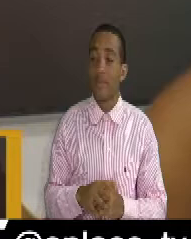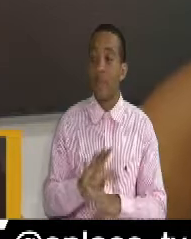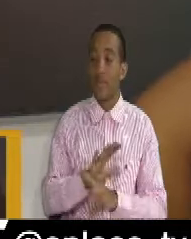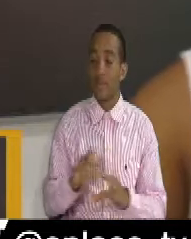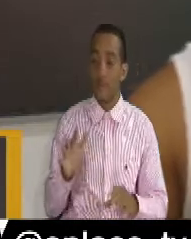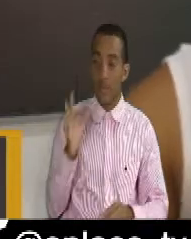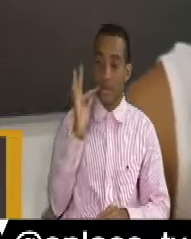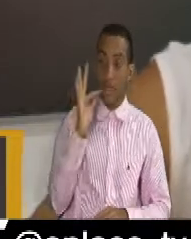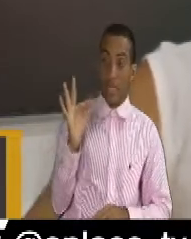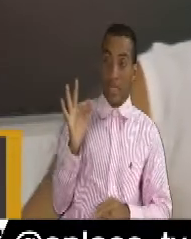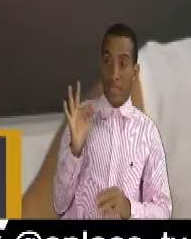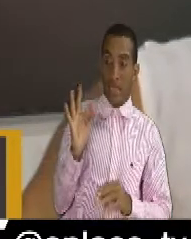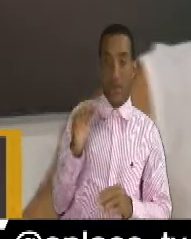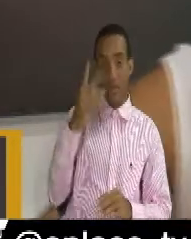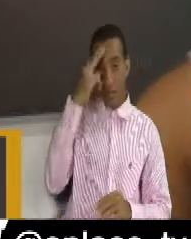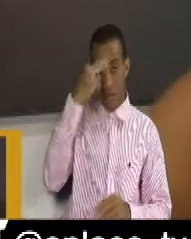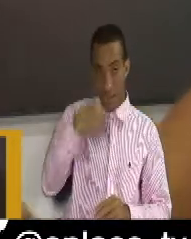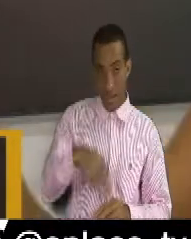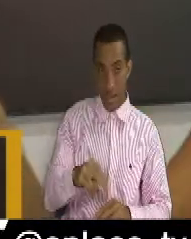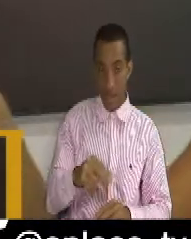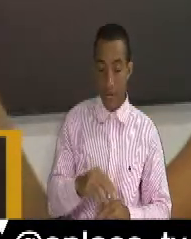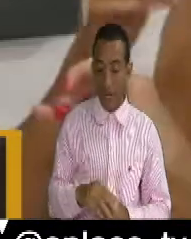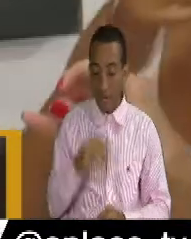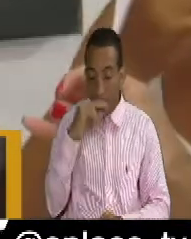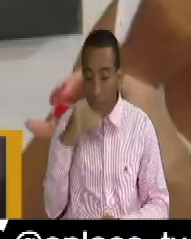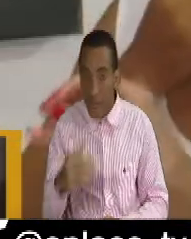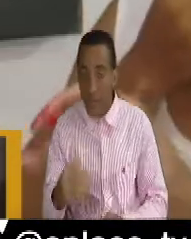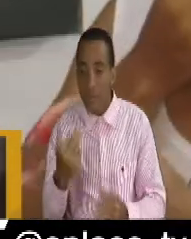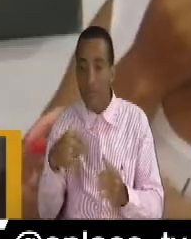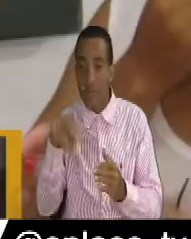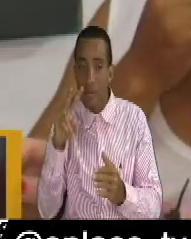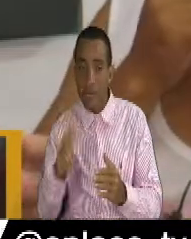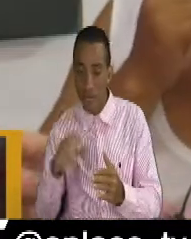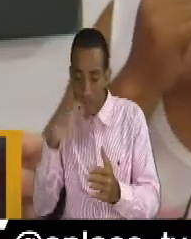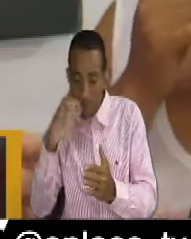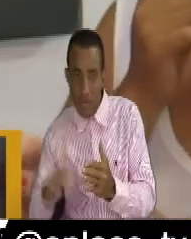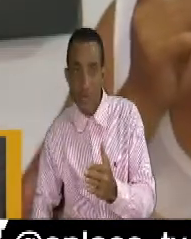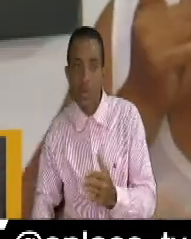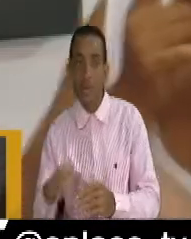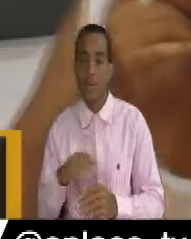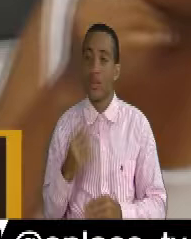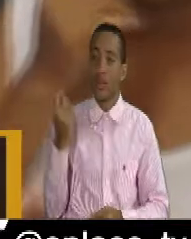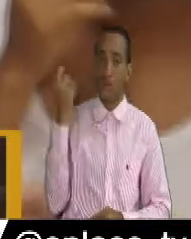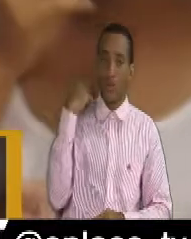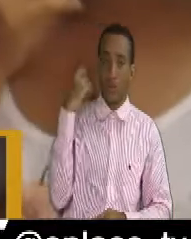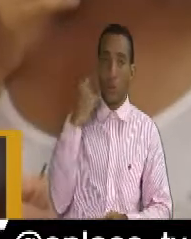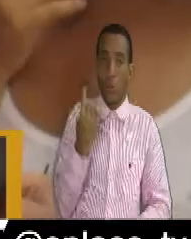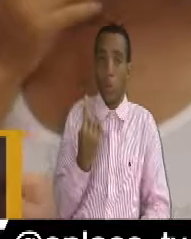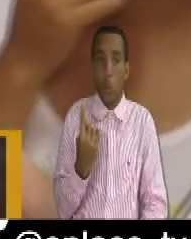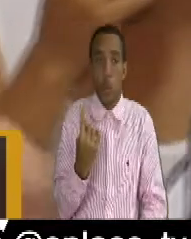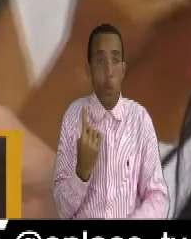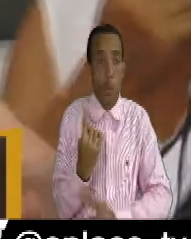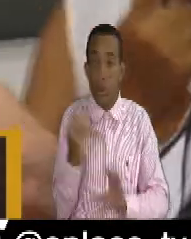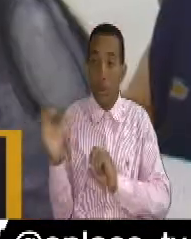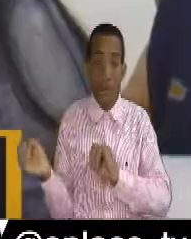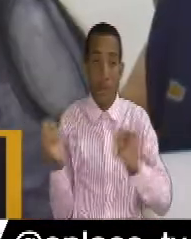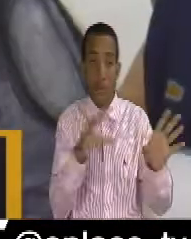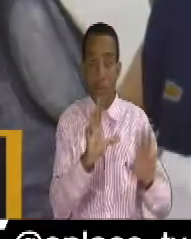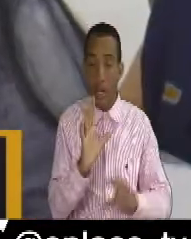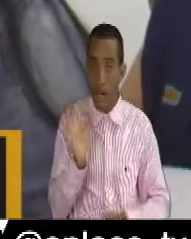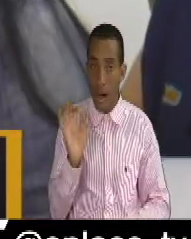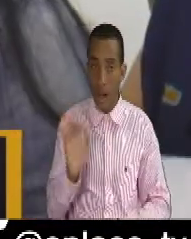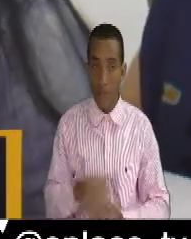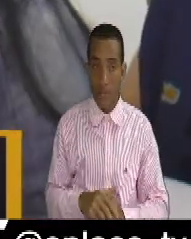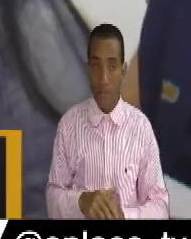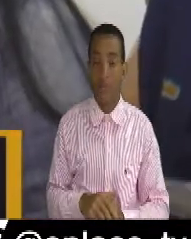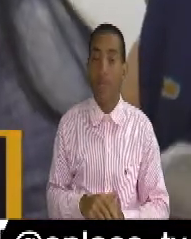por sus hijos, por los muchachos, niños menores de edad. Durante los últimos días, no es el único caso de desplazamiento forzado que las